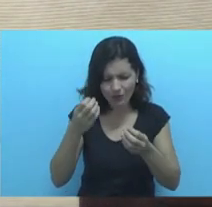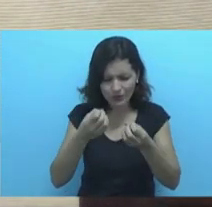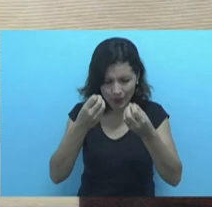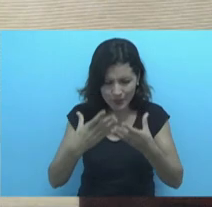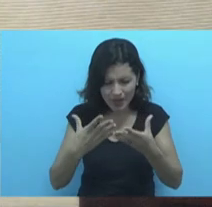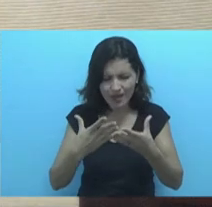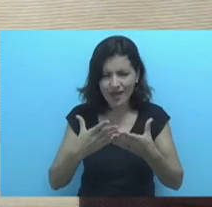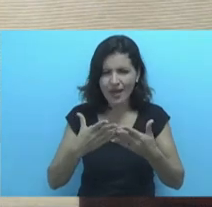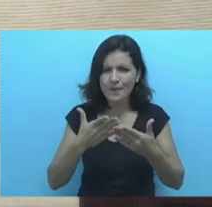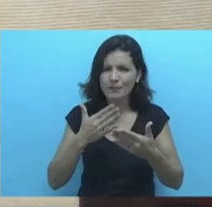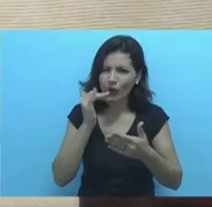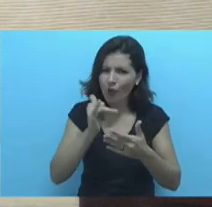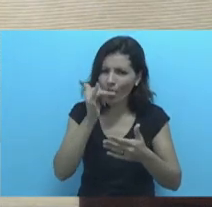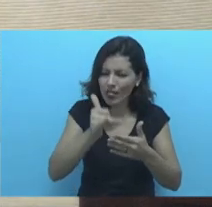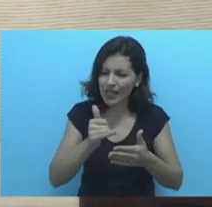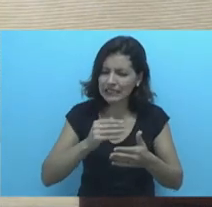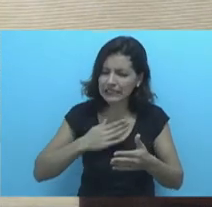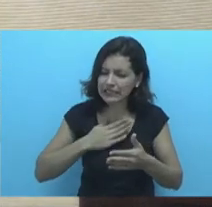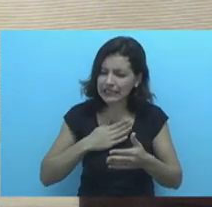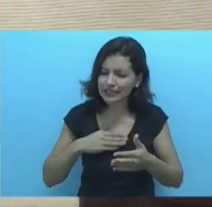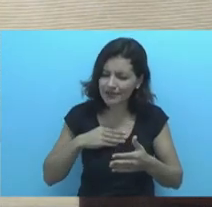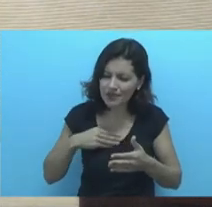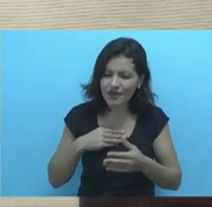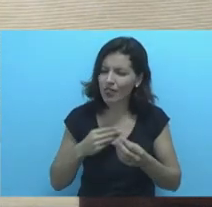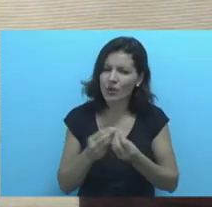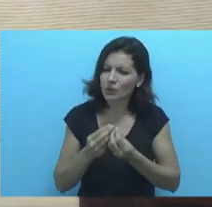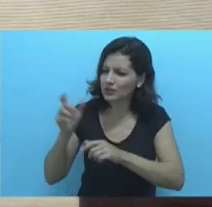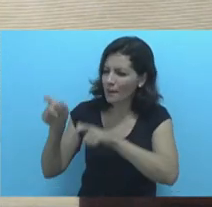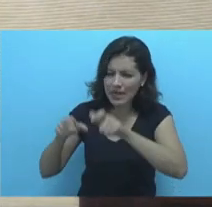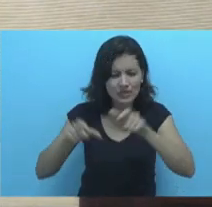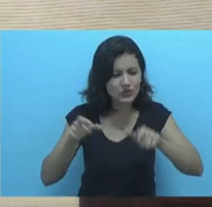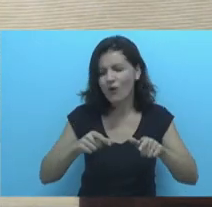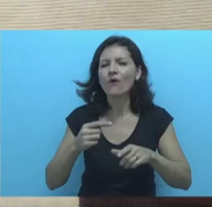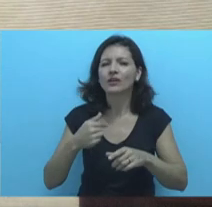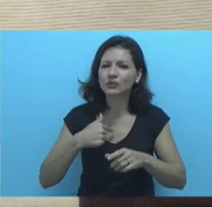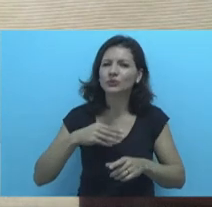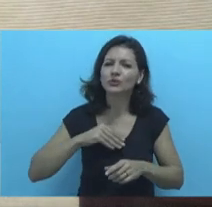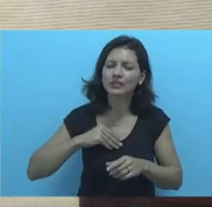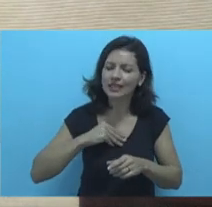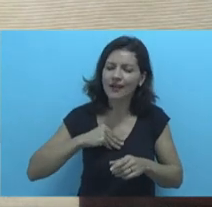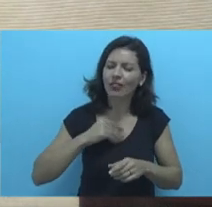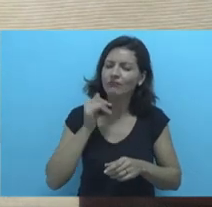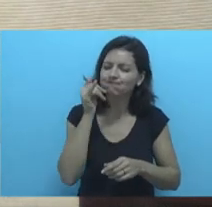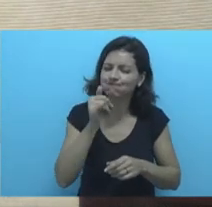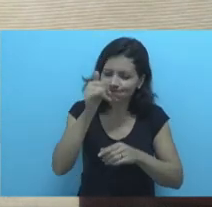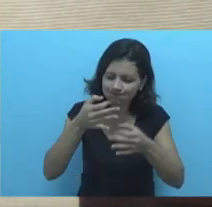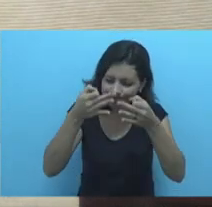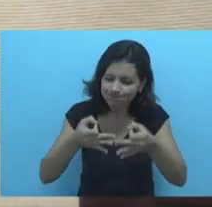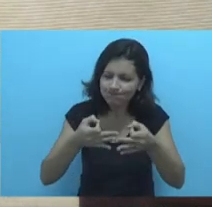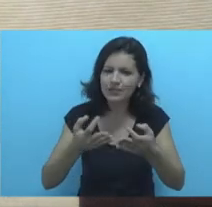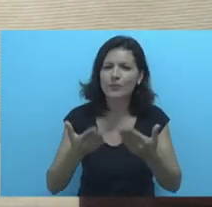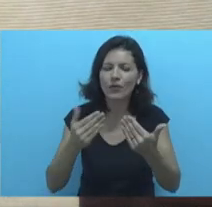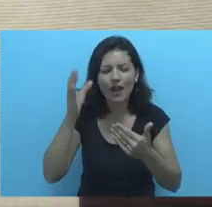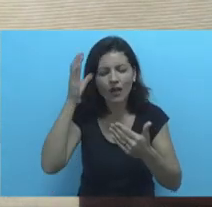que expresen lo que siento yo en este momento, lo que sentimos muchísimo, pero principalmente lo que siento yo para recordarte y